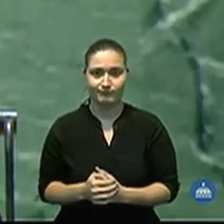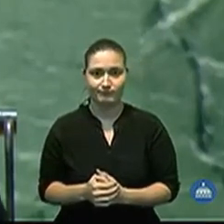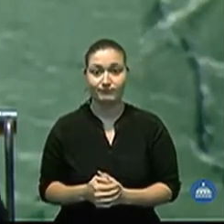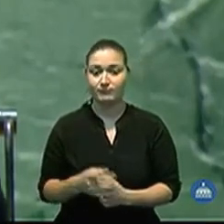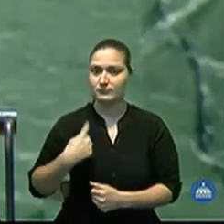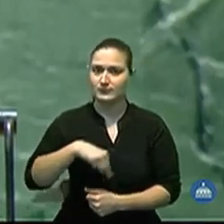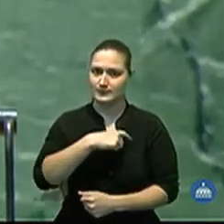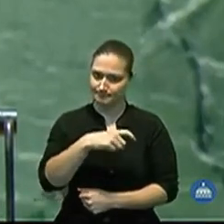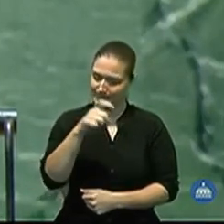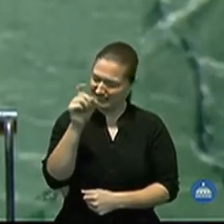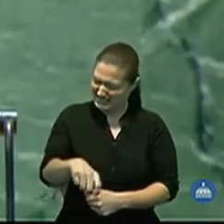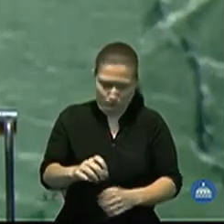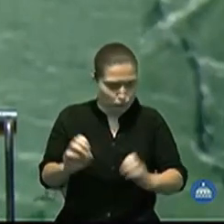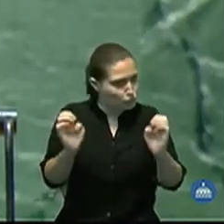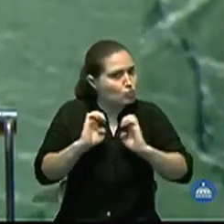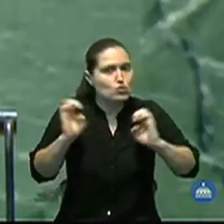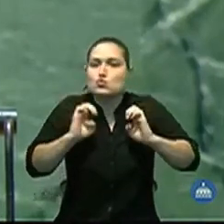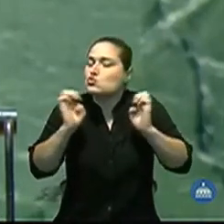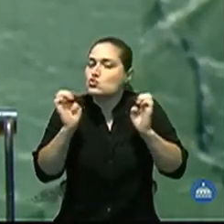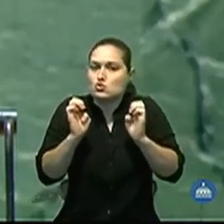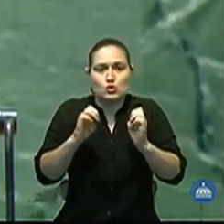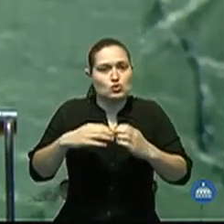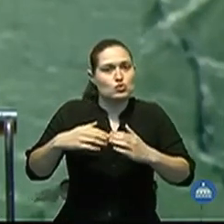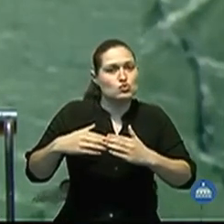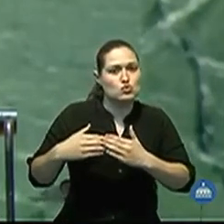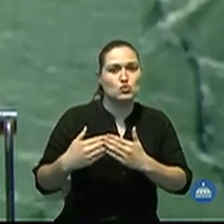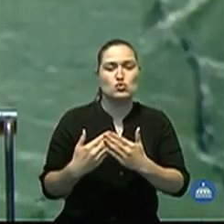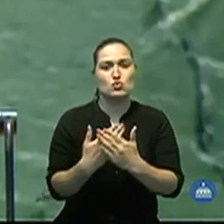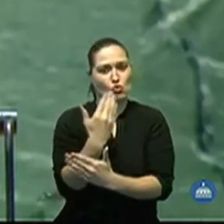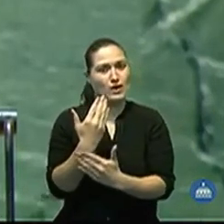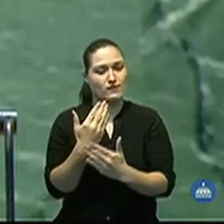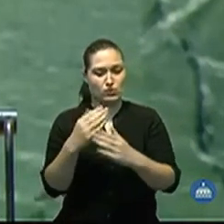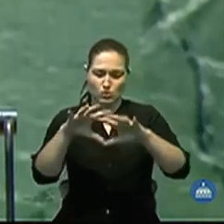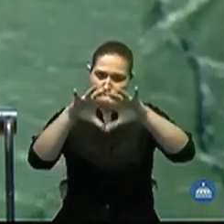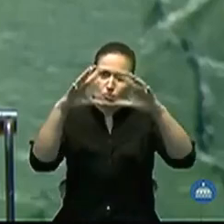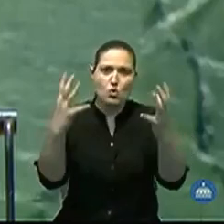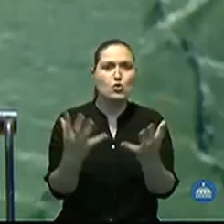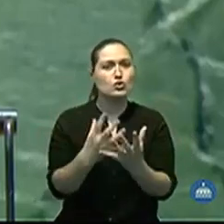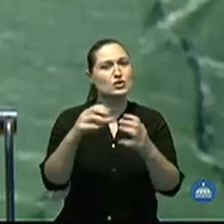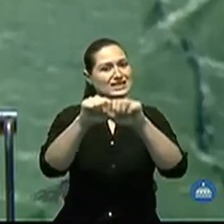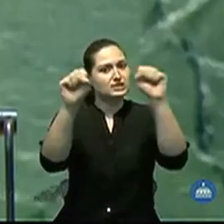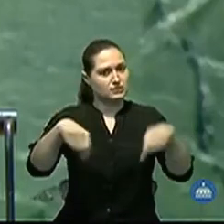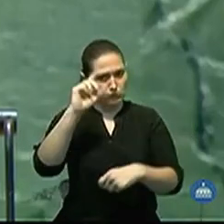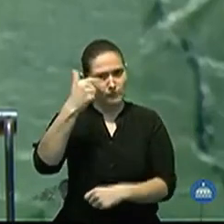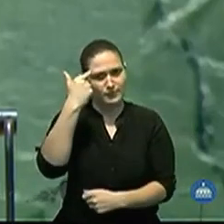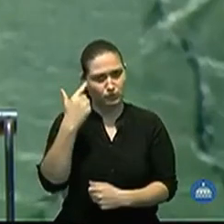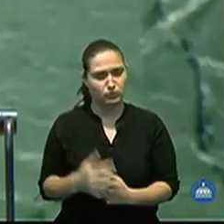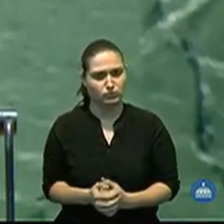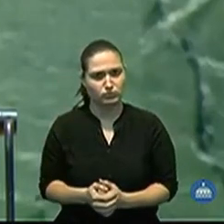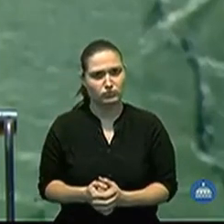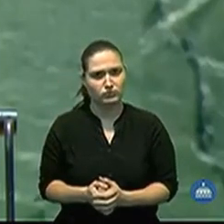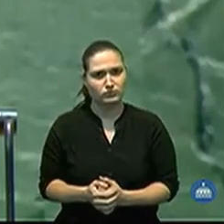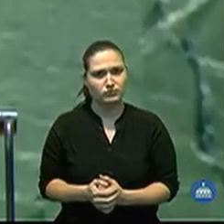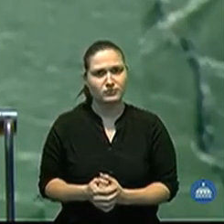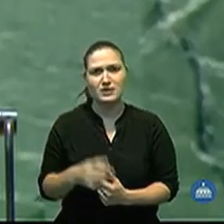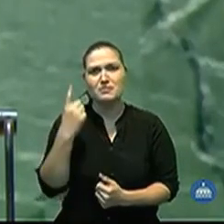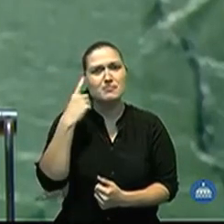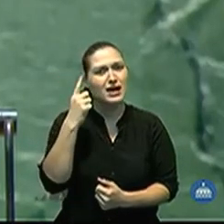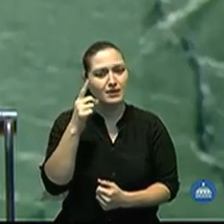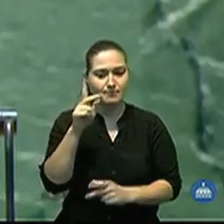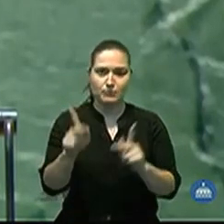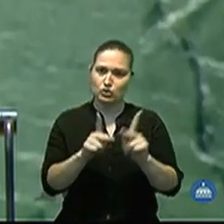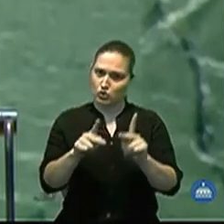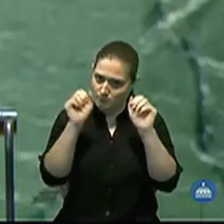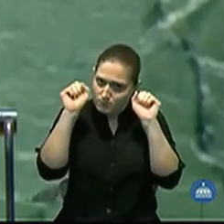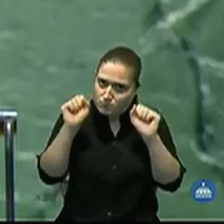con urgencia un nuevo modelo de gobernanza global. Uno, que fomente mayor confianza y efectividad